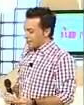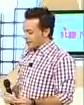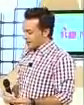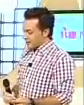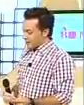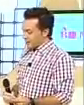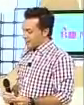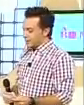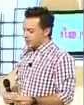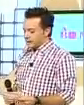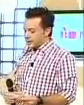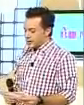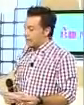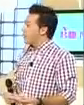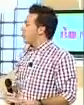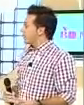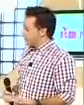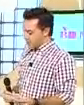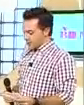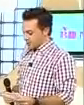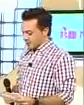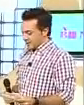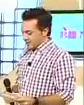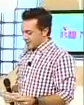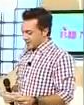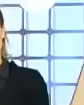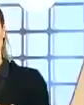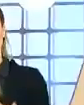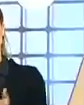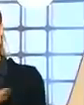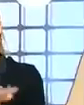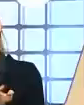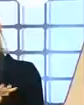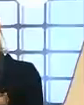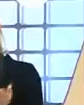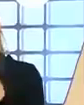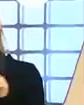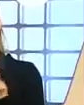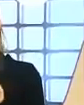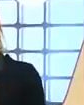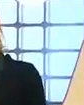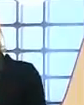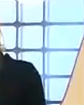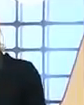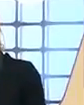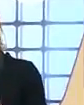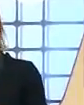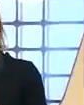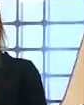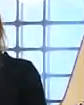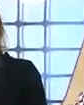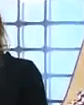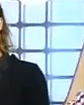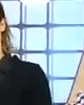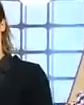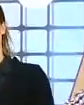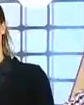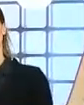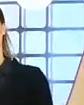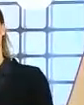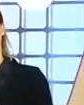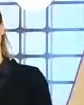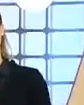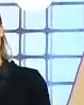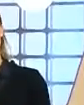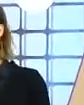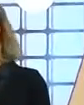María González, intérprete de lengua de signos de Aspas Valladolid, y está también con nosotros Maite Lafuente.